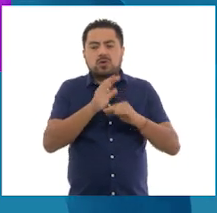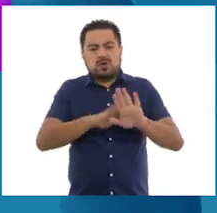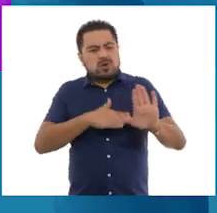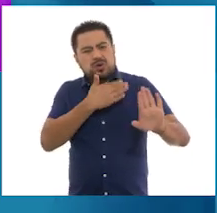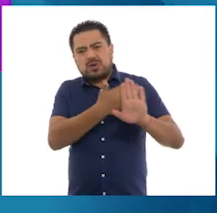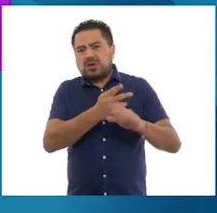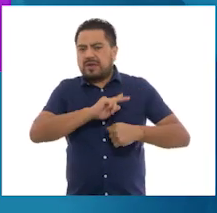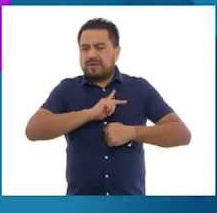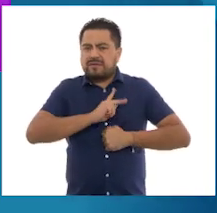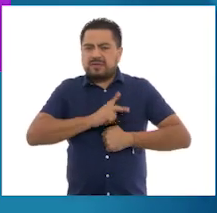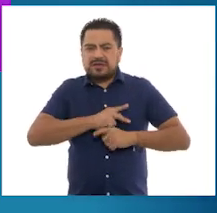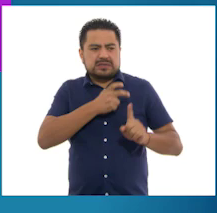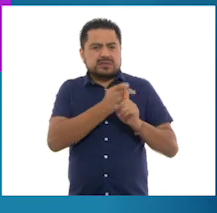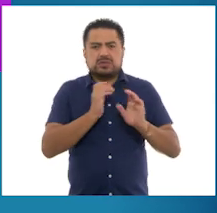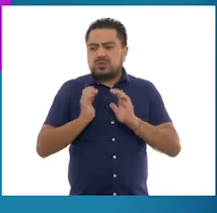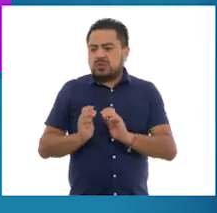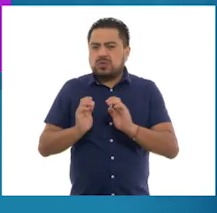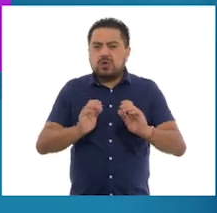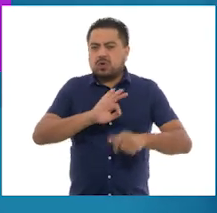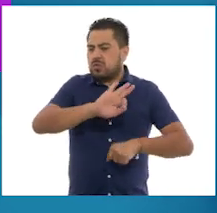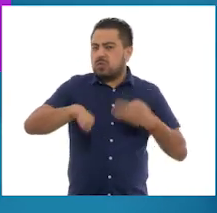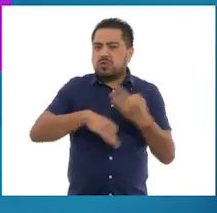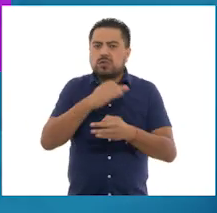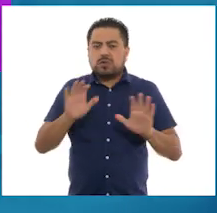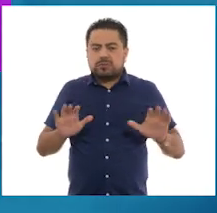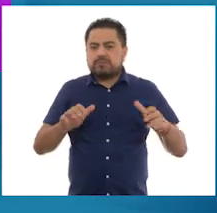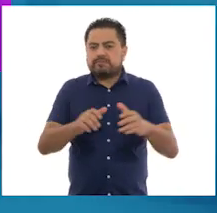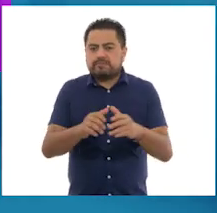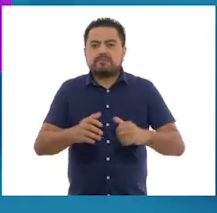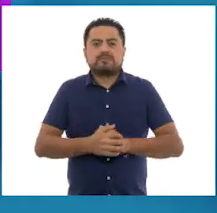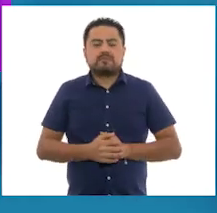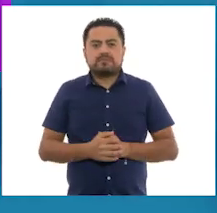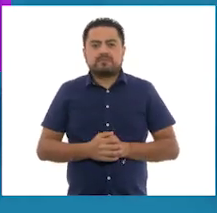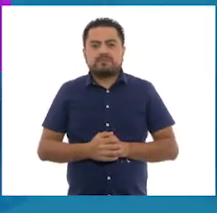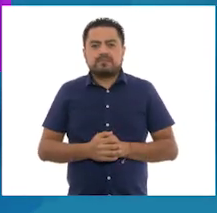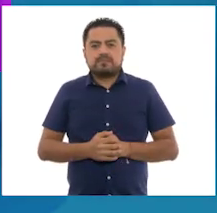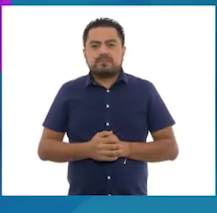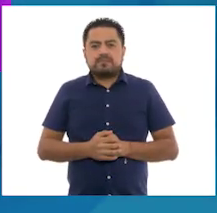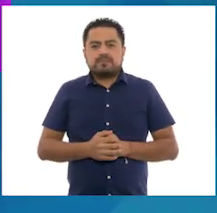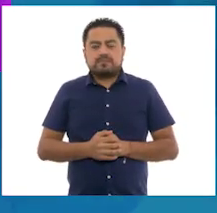virus, cuidándonos los unos a los otros.